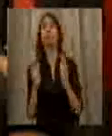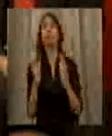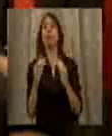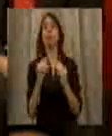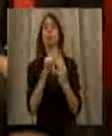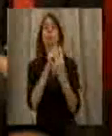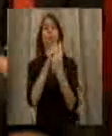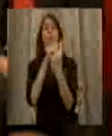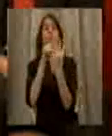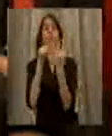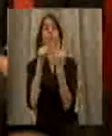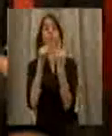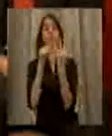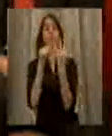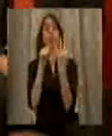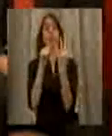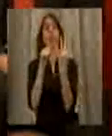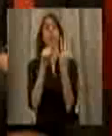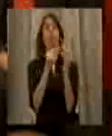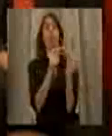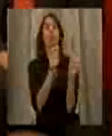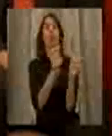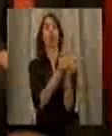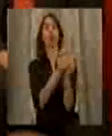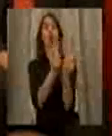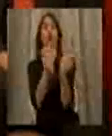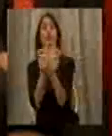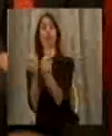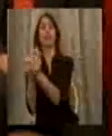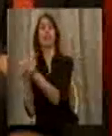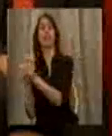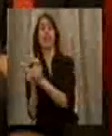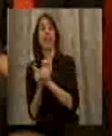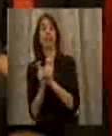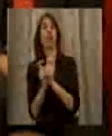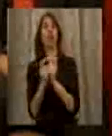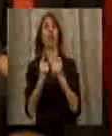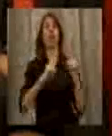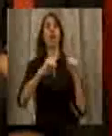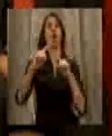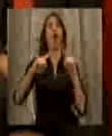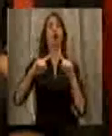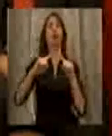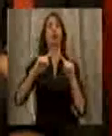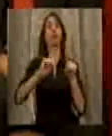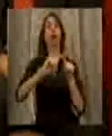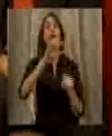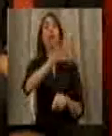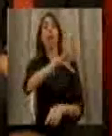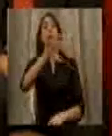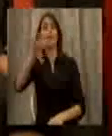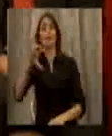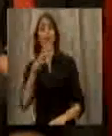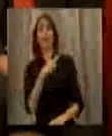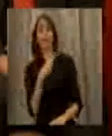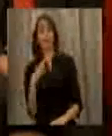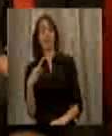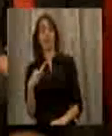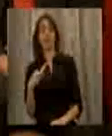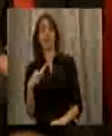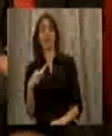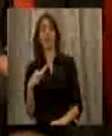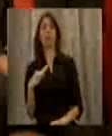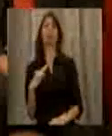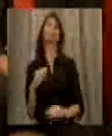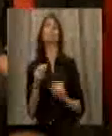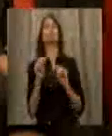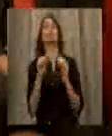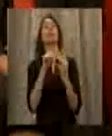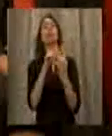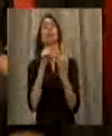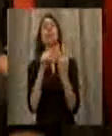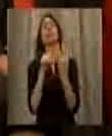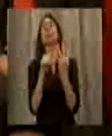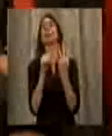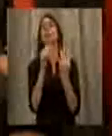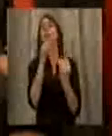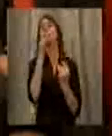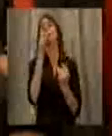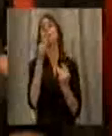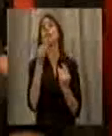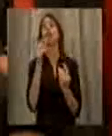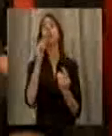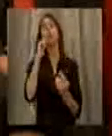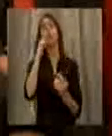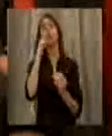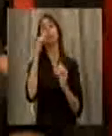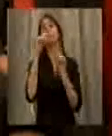Estos cuatro consejos de coordinación ministerial son, lo podríamos llamar hoy día en un lenguaje